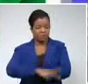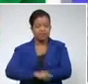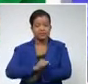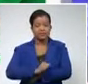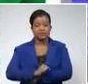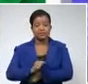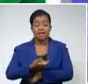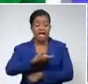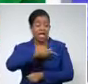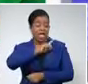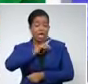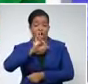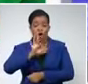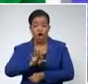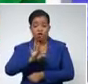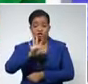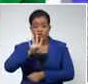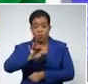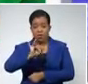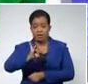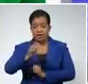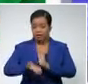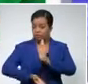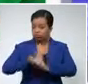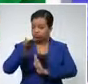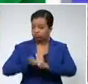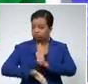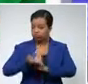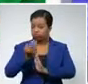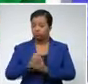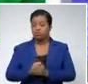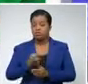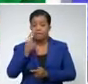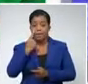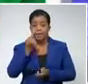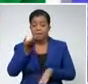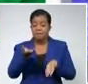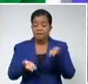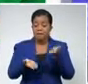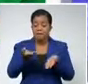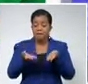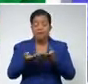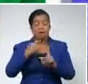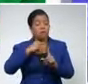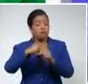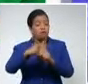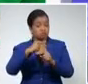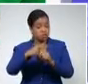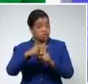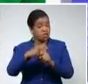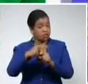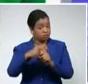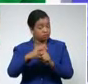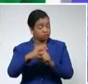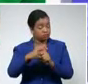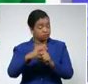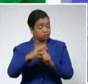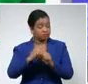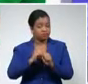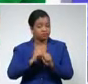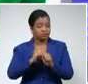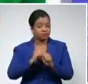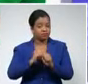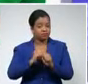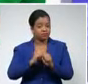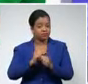857 altas, un balance positivo, podemos decir 85 altas más que